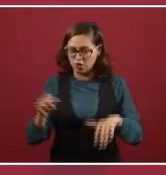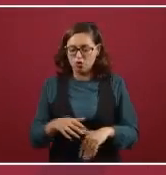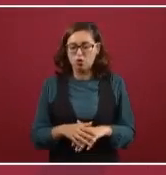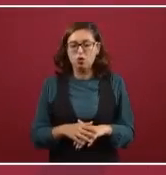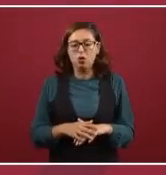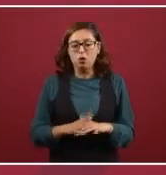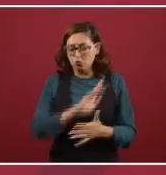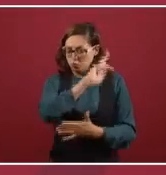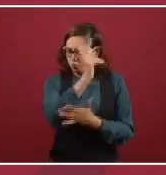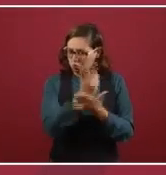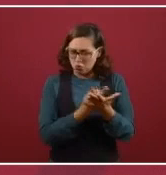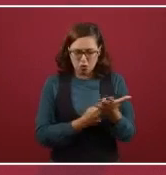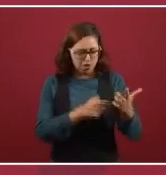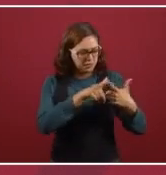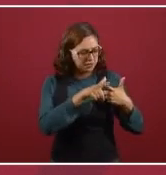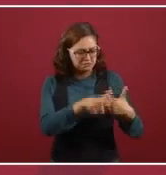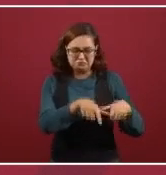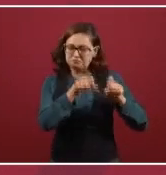adicional.